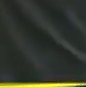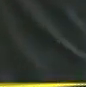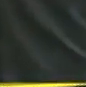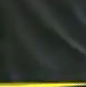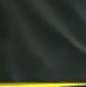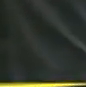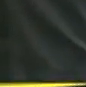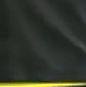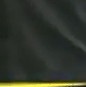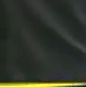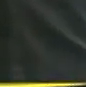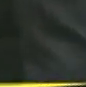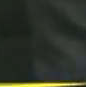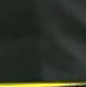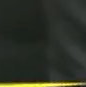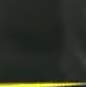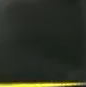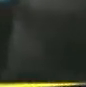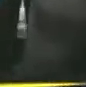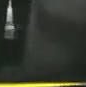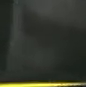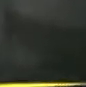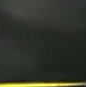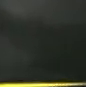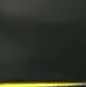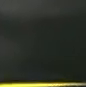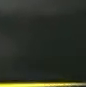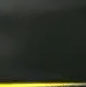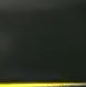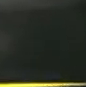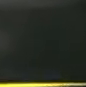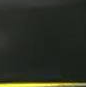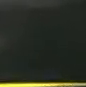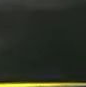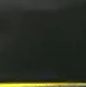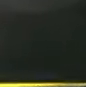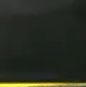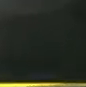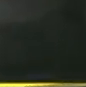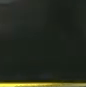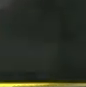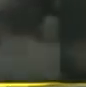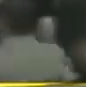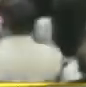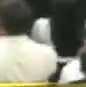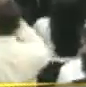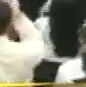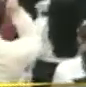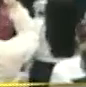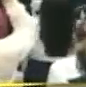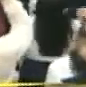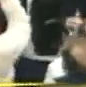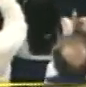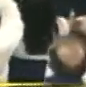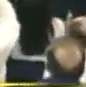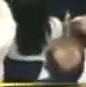imagen del jefe de Estado venezolano, ese saludo al ministro de Comercio, Mehmet Muz, de la República de